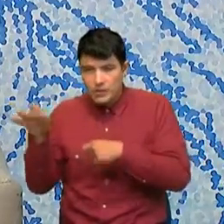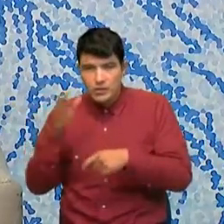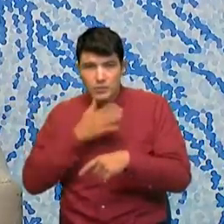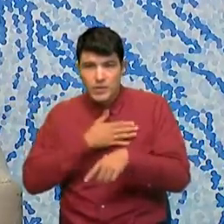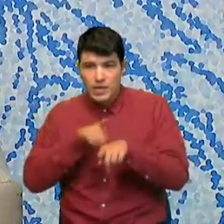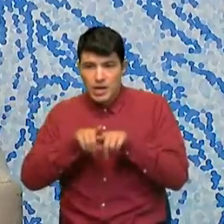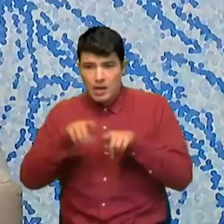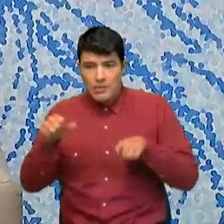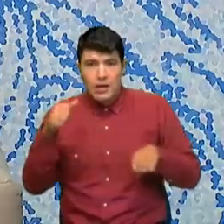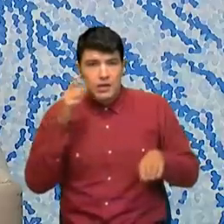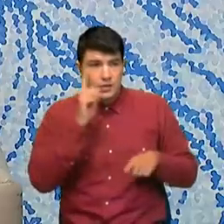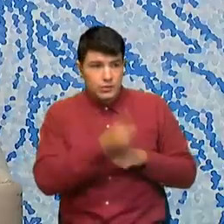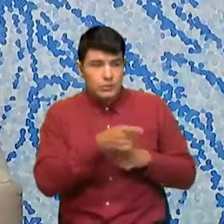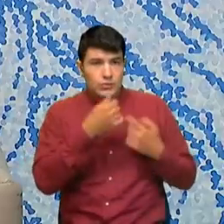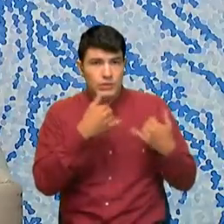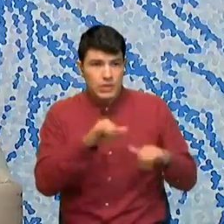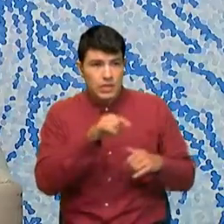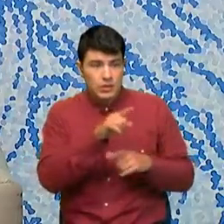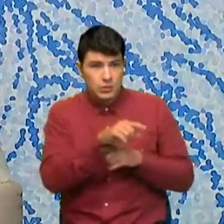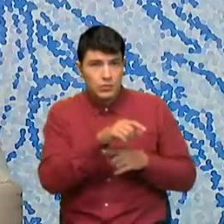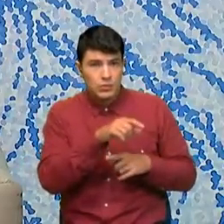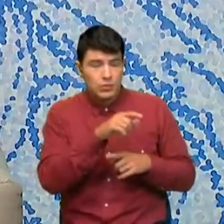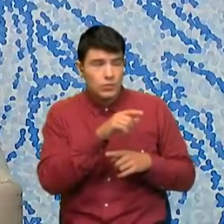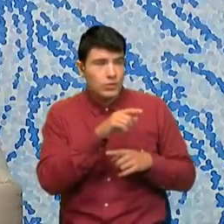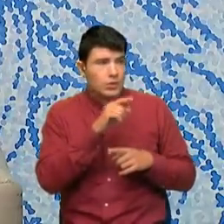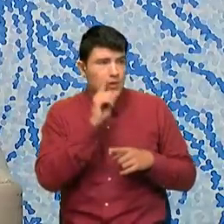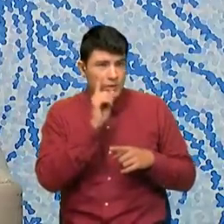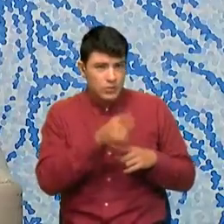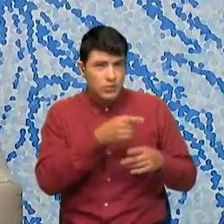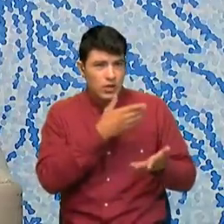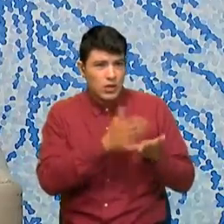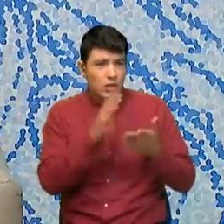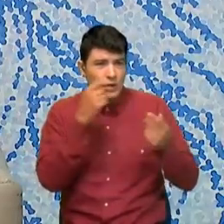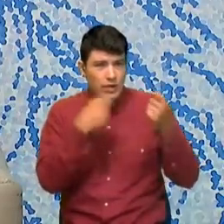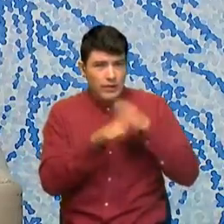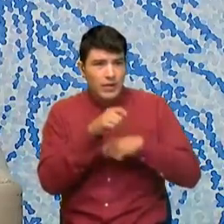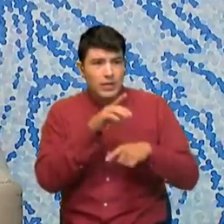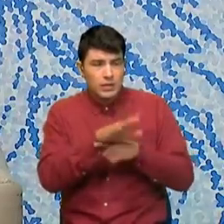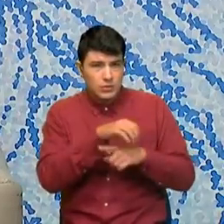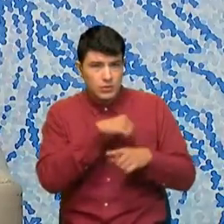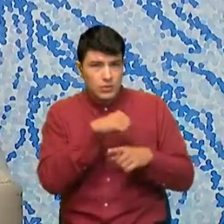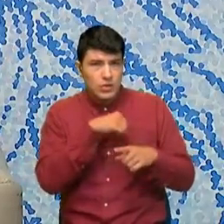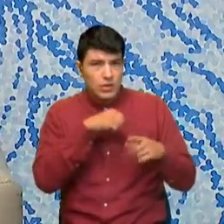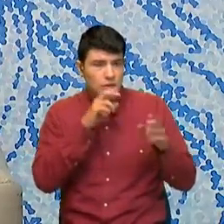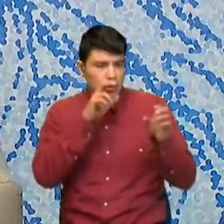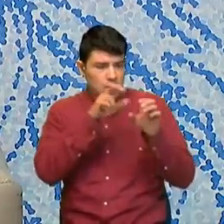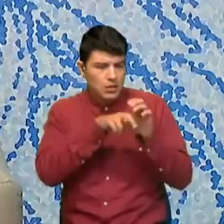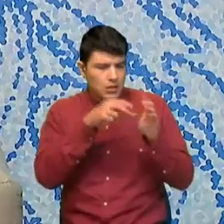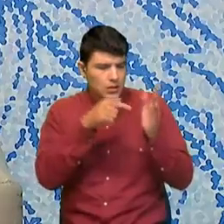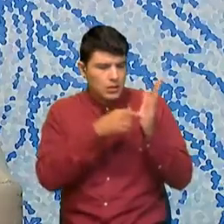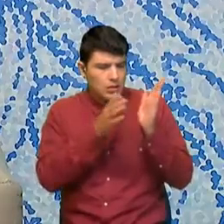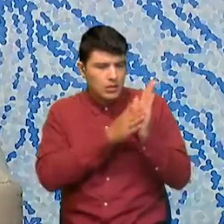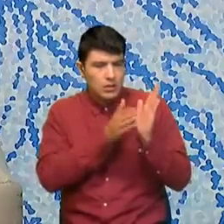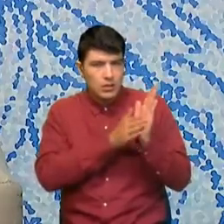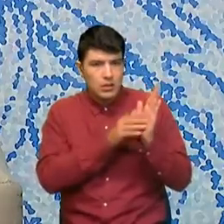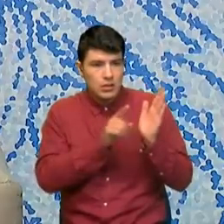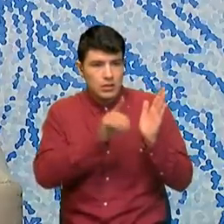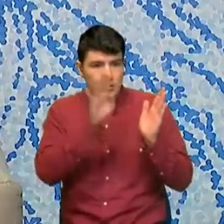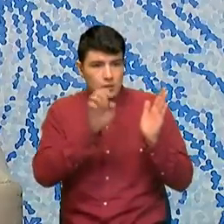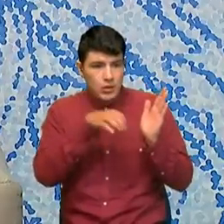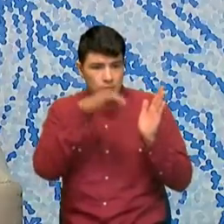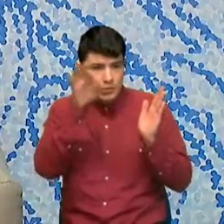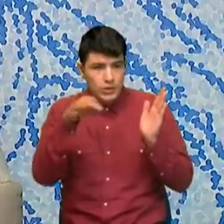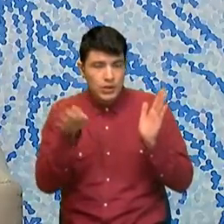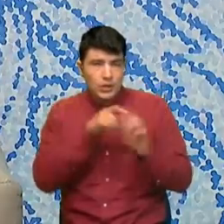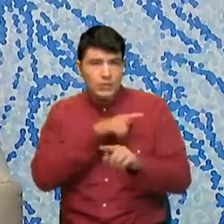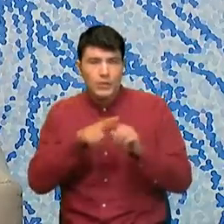y ella tiene esto, la compraventa tiene con en registros públicos ese 19%. Mi